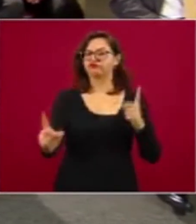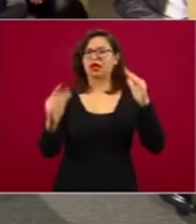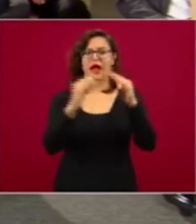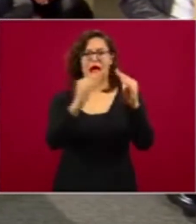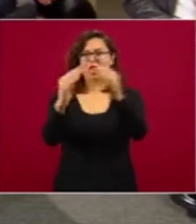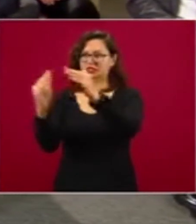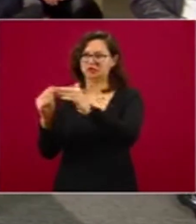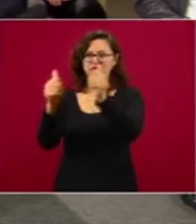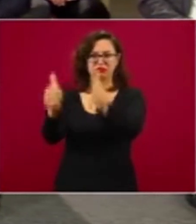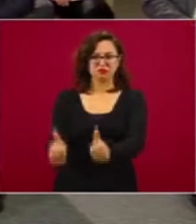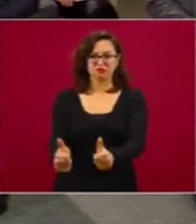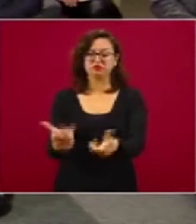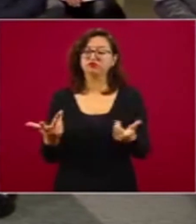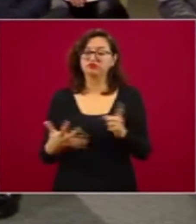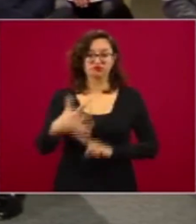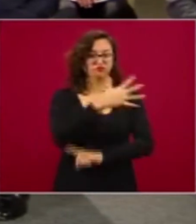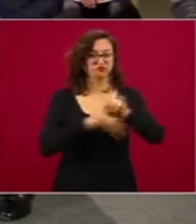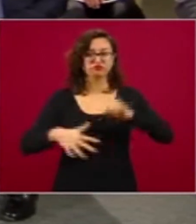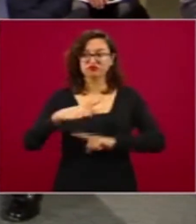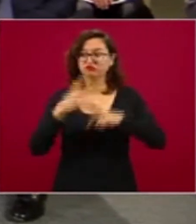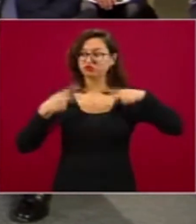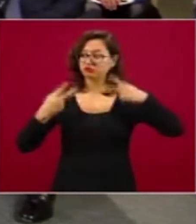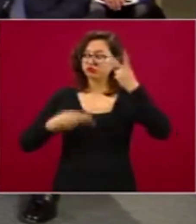para hacerlo de manera presencial.